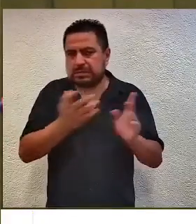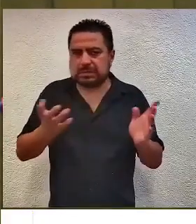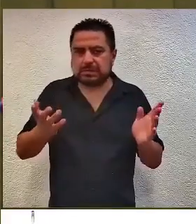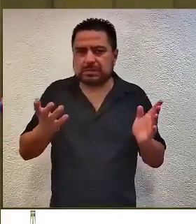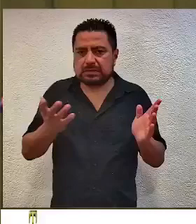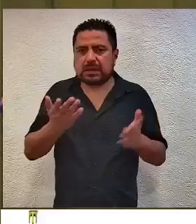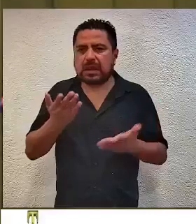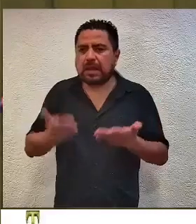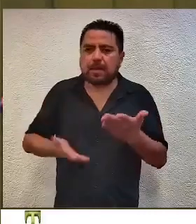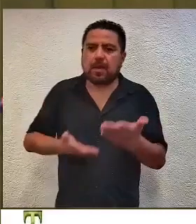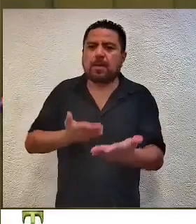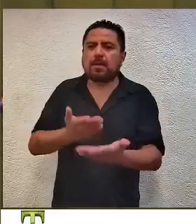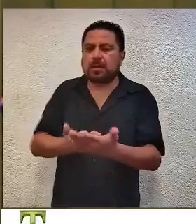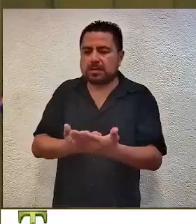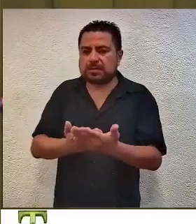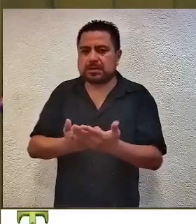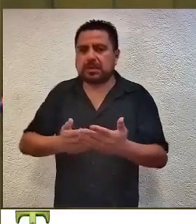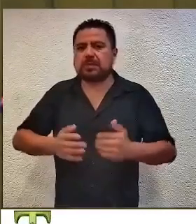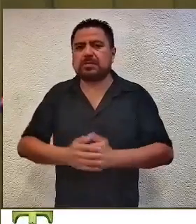propuesta.